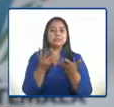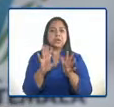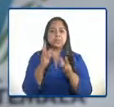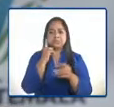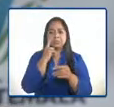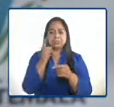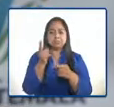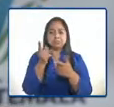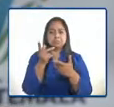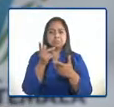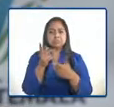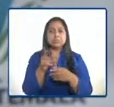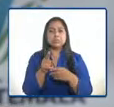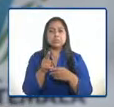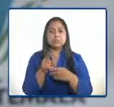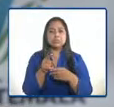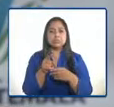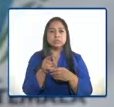través